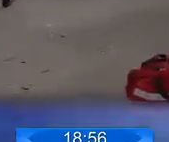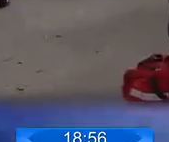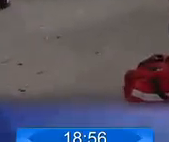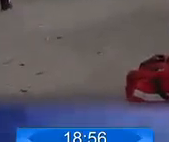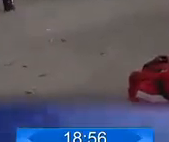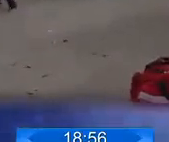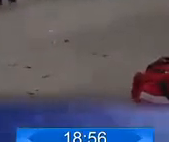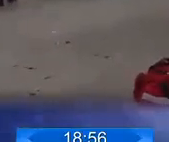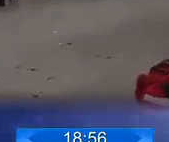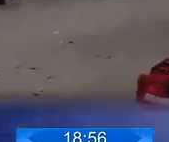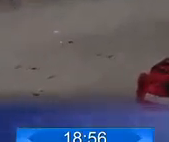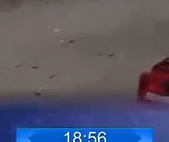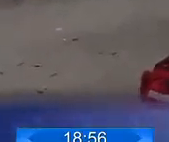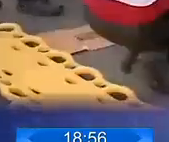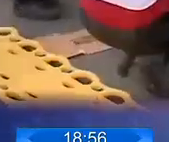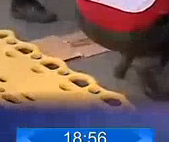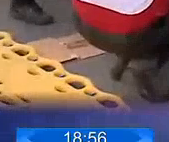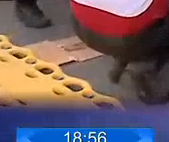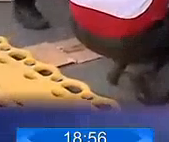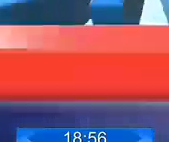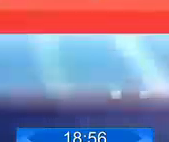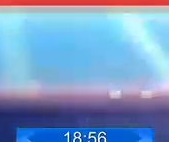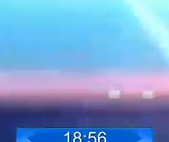El conductor falleció en el siniestro.